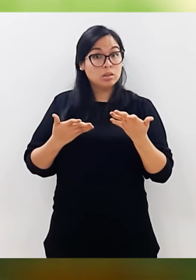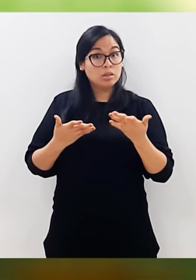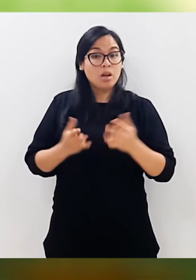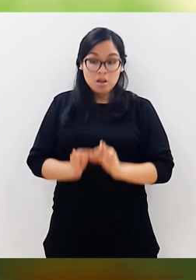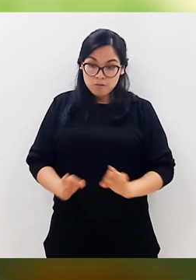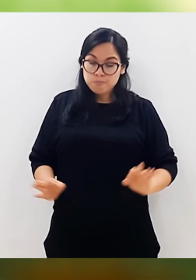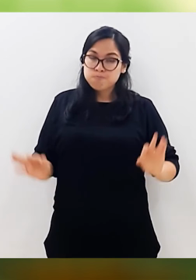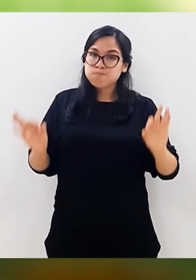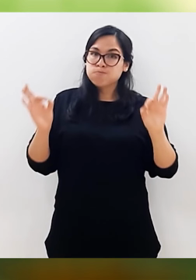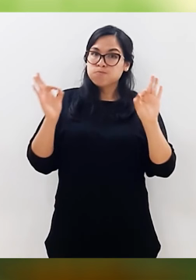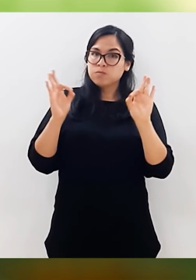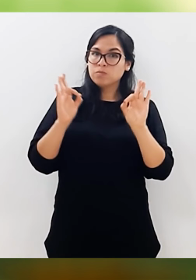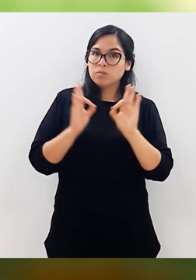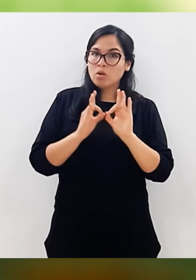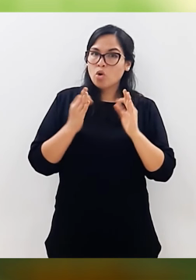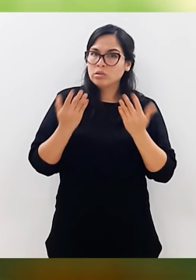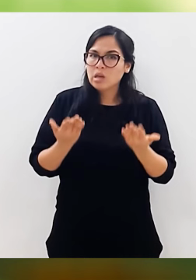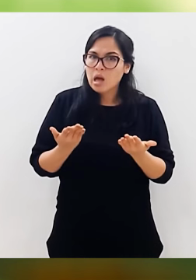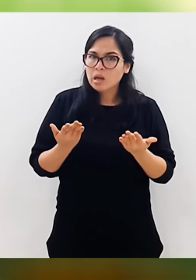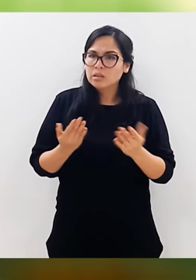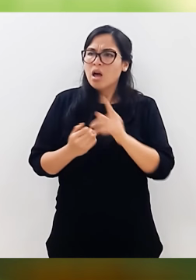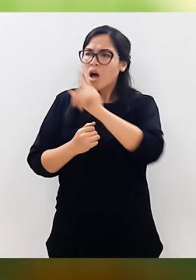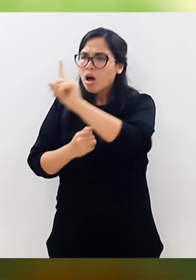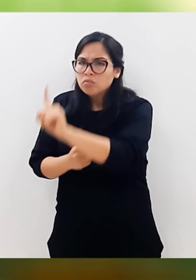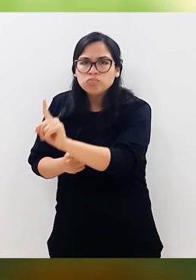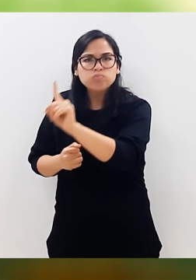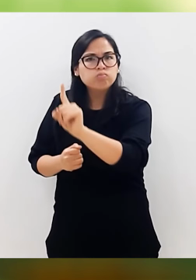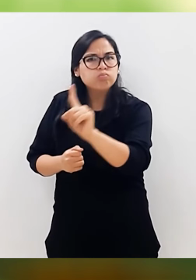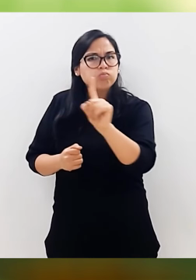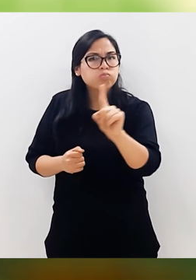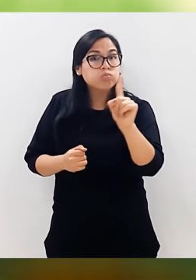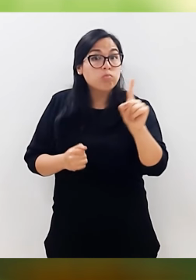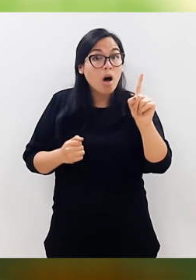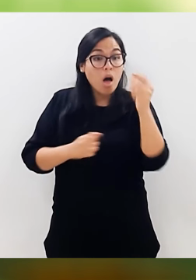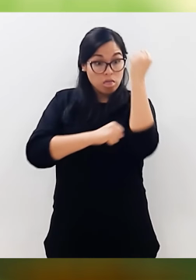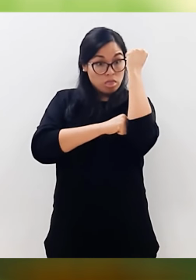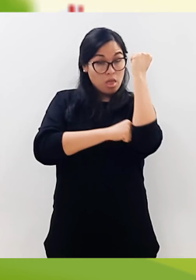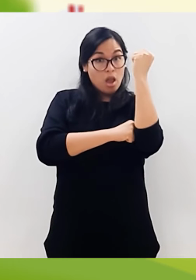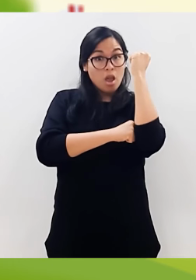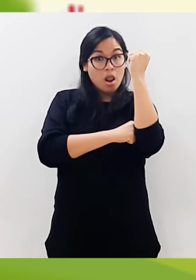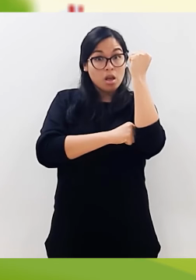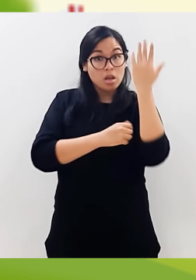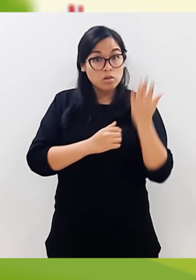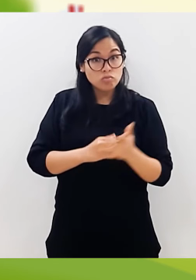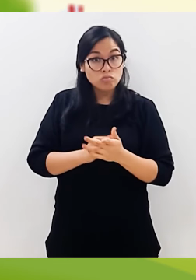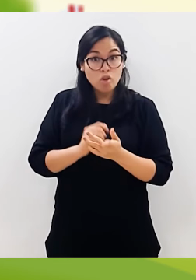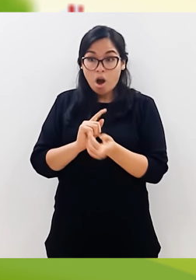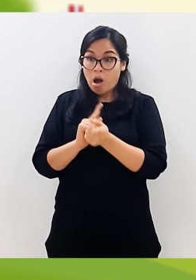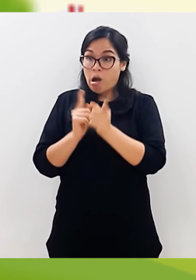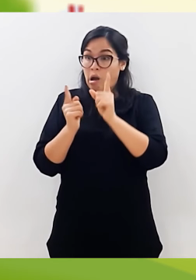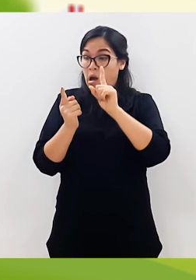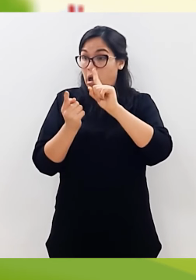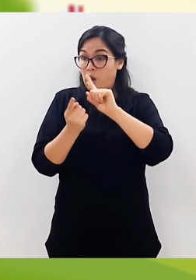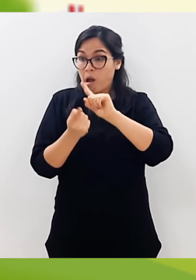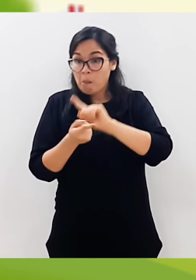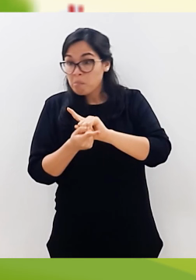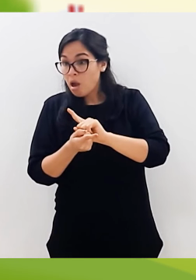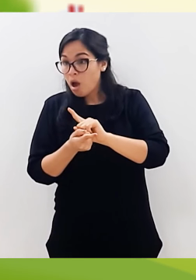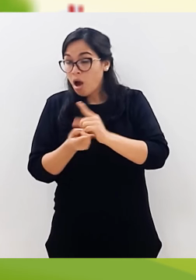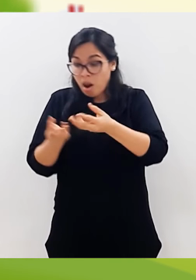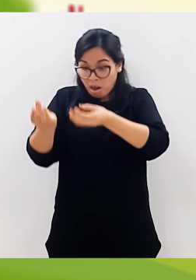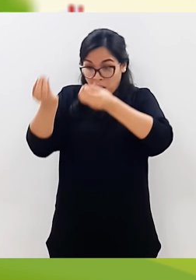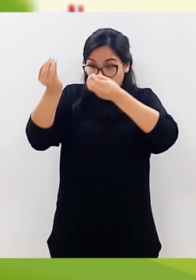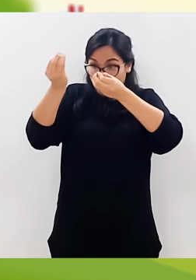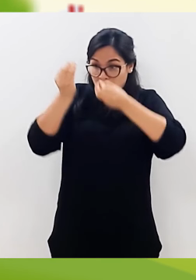El derecho a la identidad comprende otros derechos. Por ejemplo, a tener un